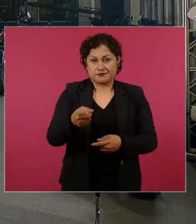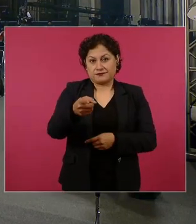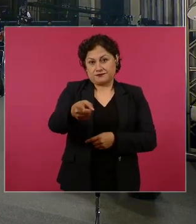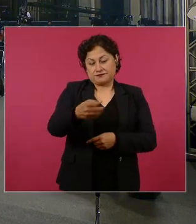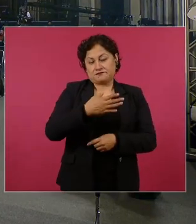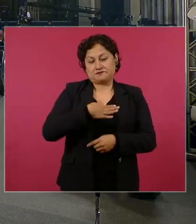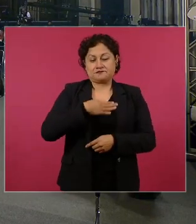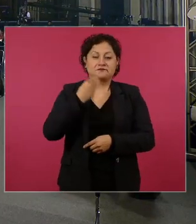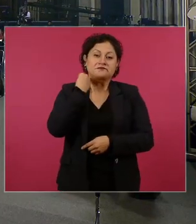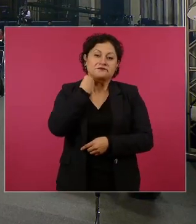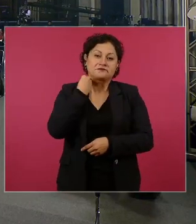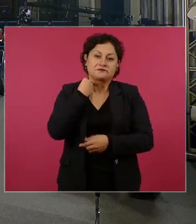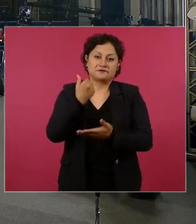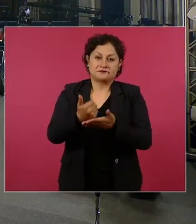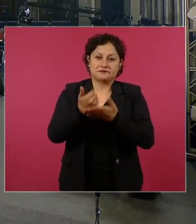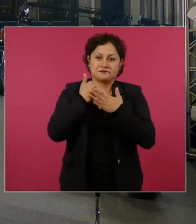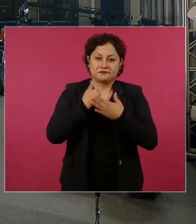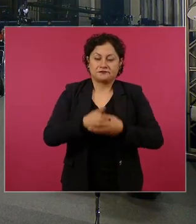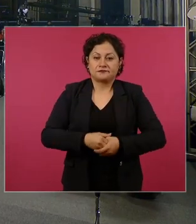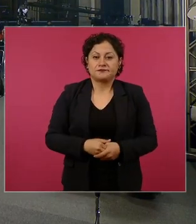asesor.